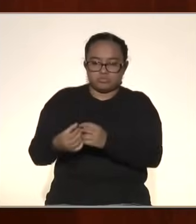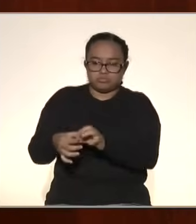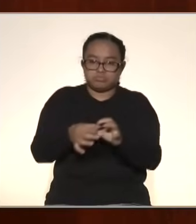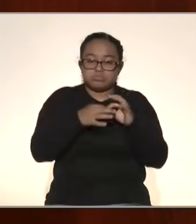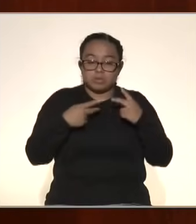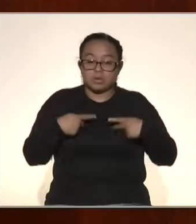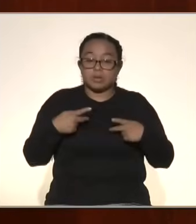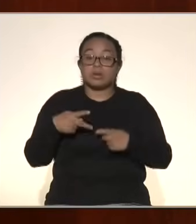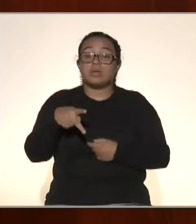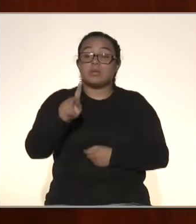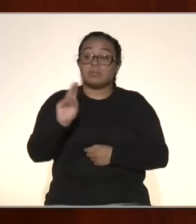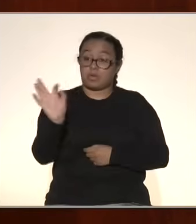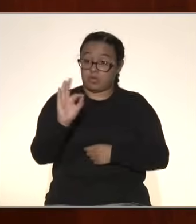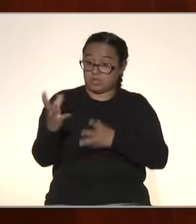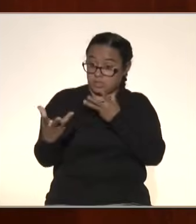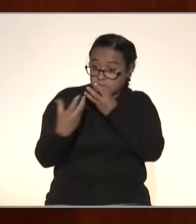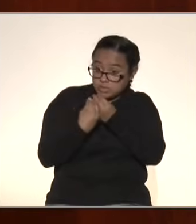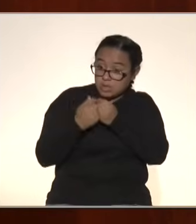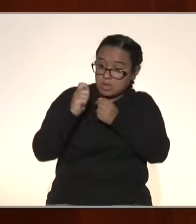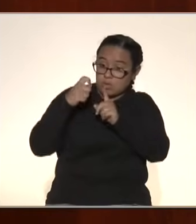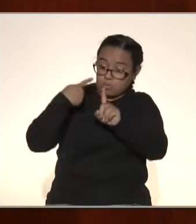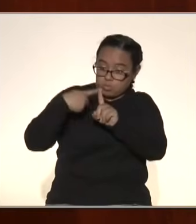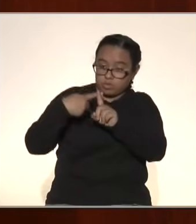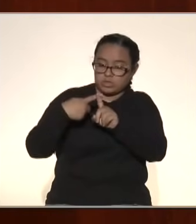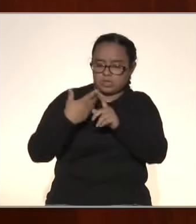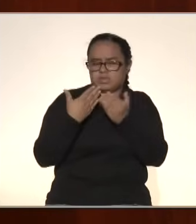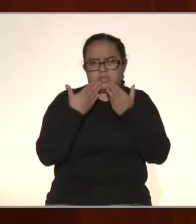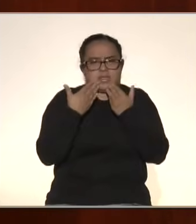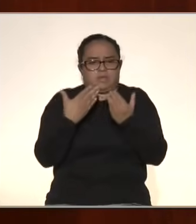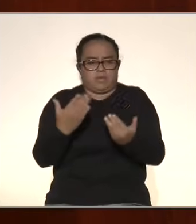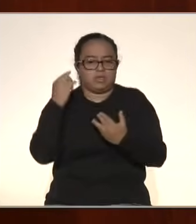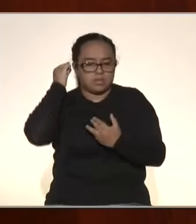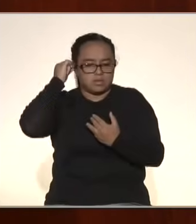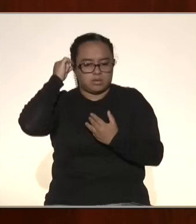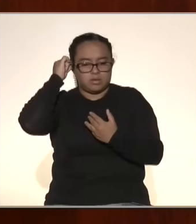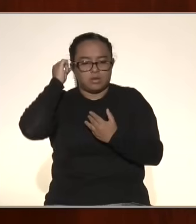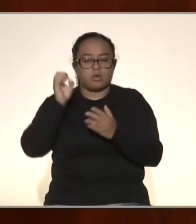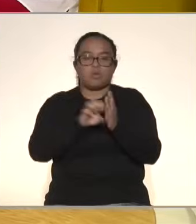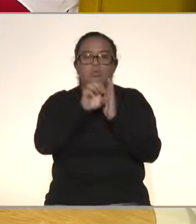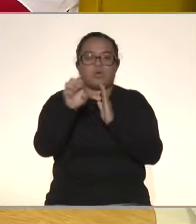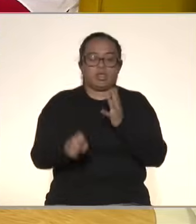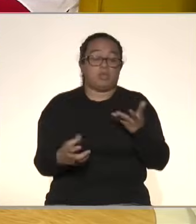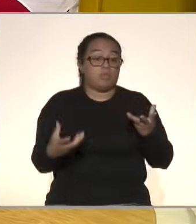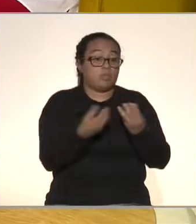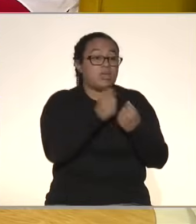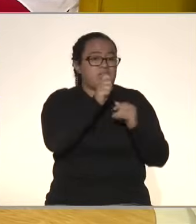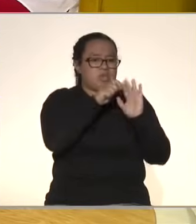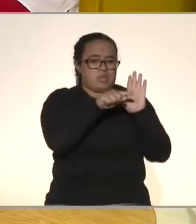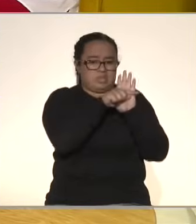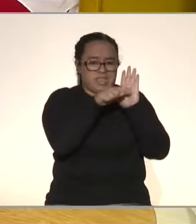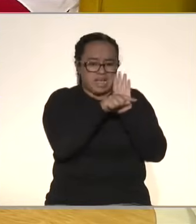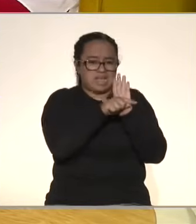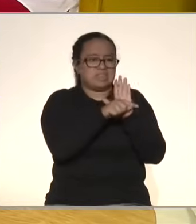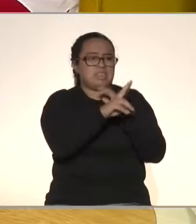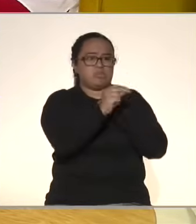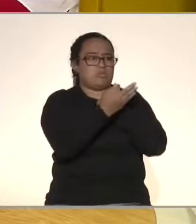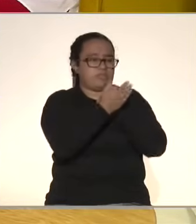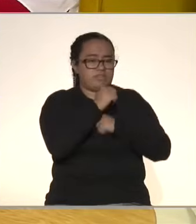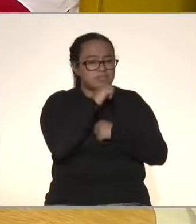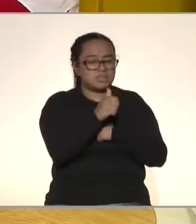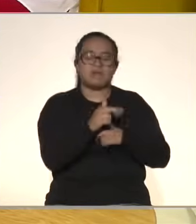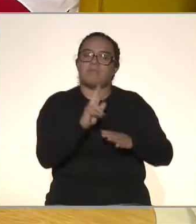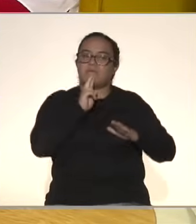Pero si los vínculos son positivos. Exacto. La colectividad en un vínculo nocivo, como lo dicen ahora, tóxico, pues mejor no, mejor entonces